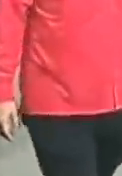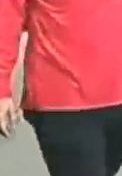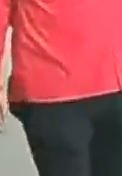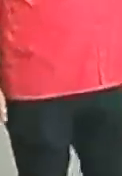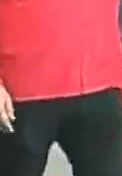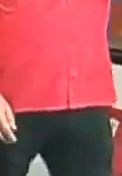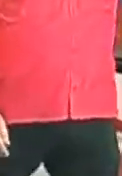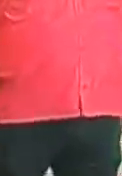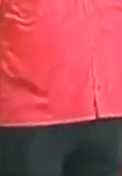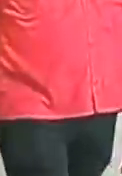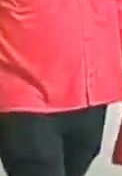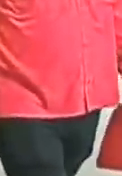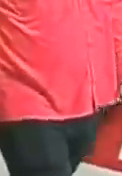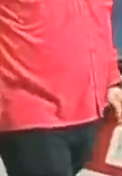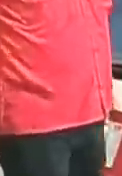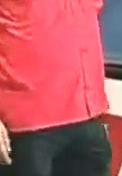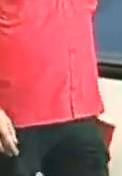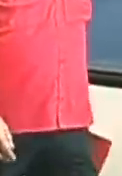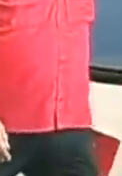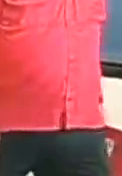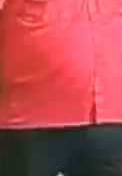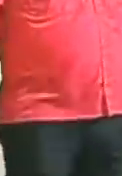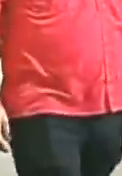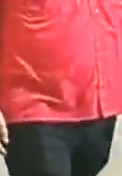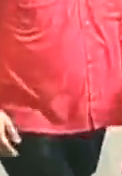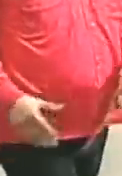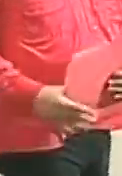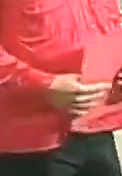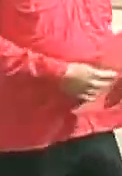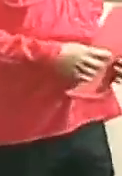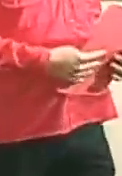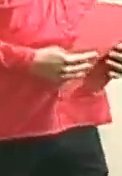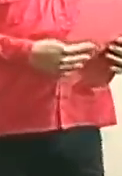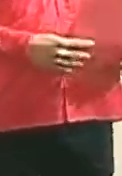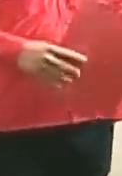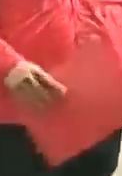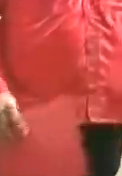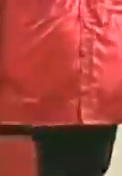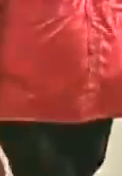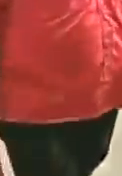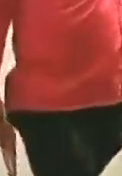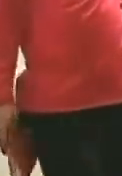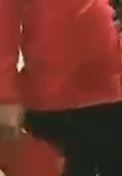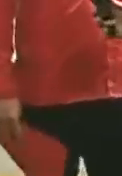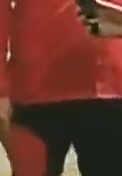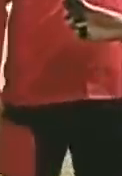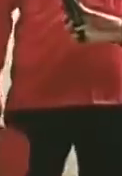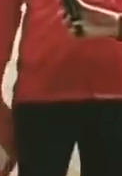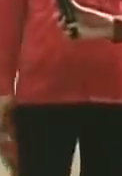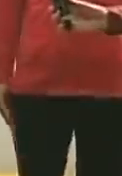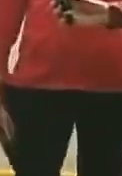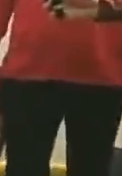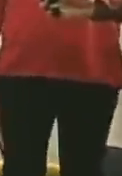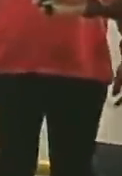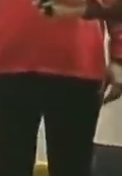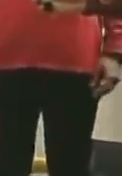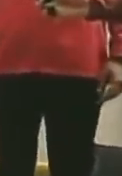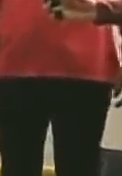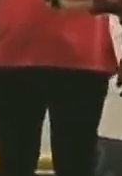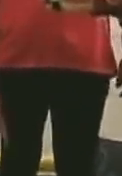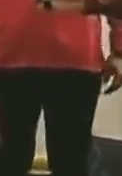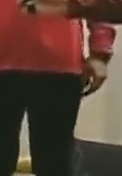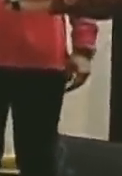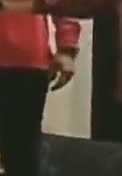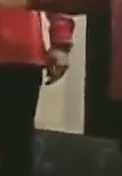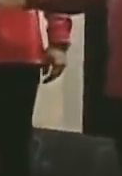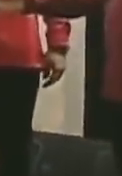Transmitimos a esta hora cuando el presidente constitucional de la República Bolivariana de Venezuela, Nicolás Maduro Moros, en compañía de la primera combatiente y diputada de la Asamblea